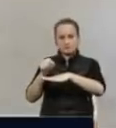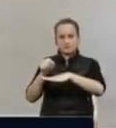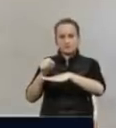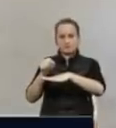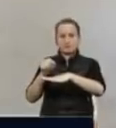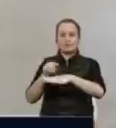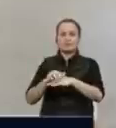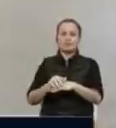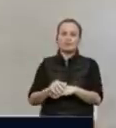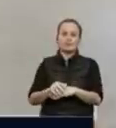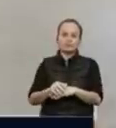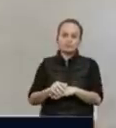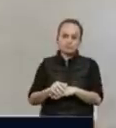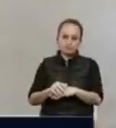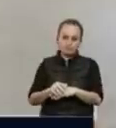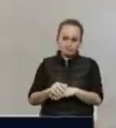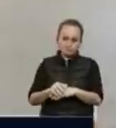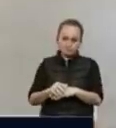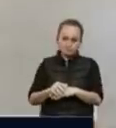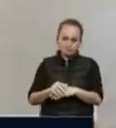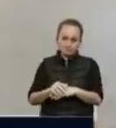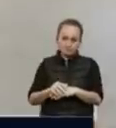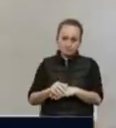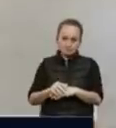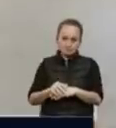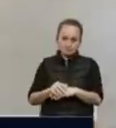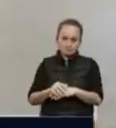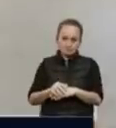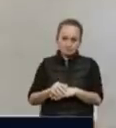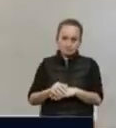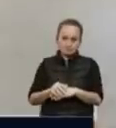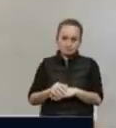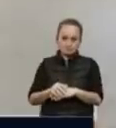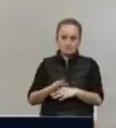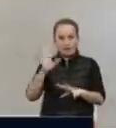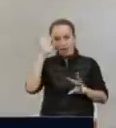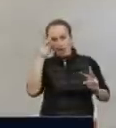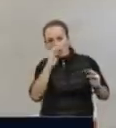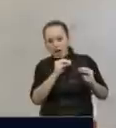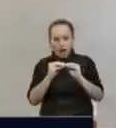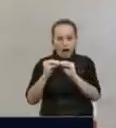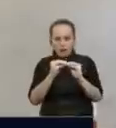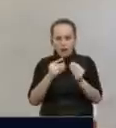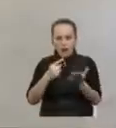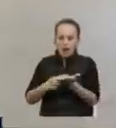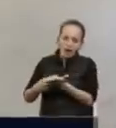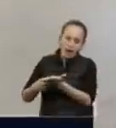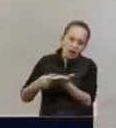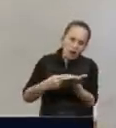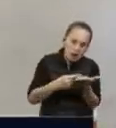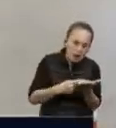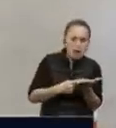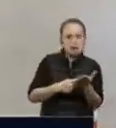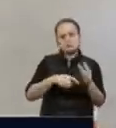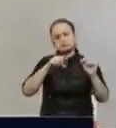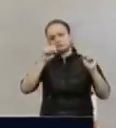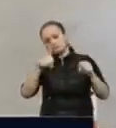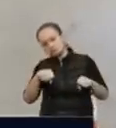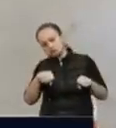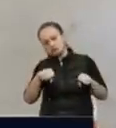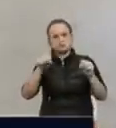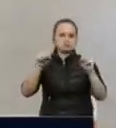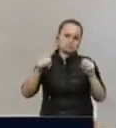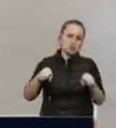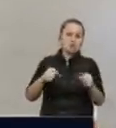se esté adelantando o no una conversación, una negociación, una